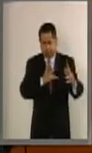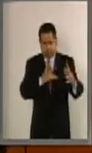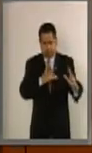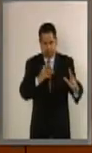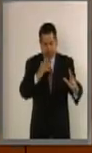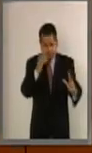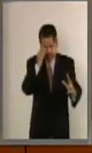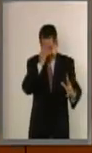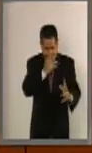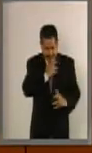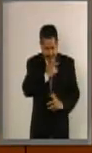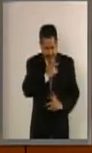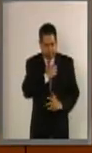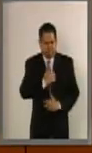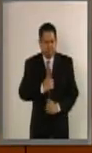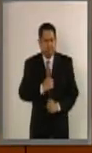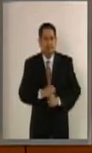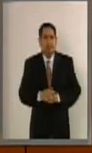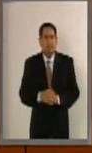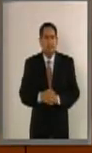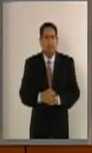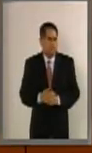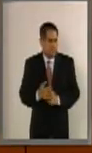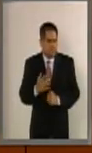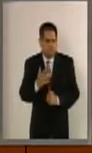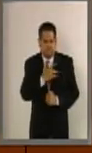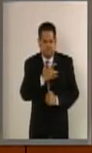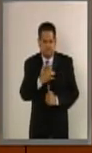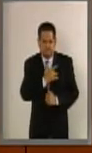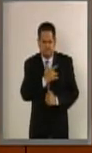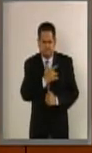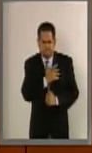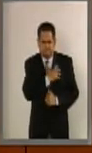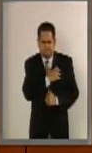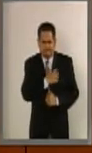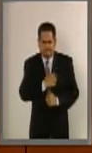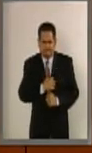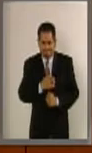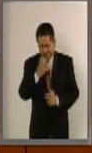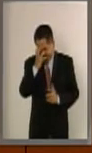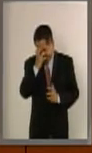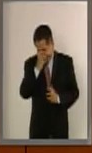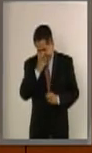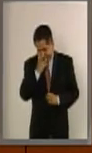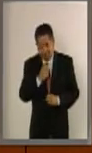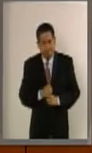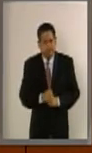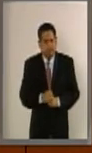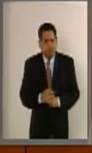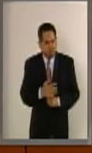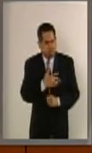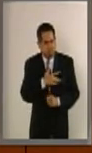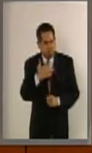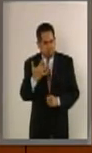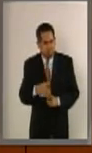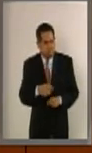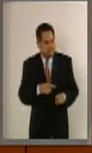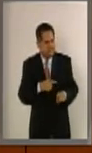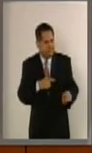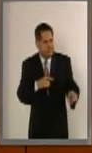Nuestro corazón está triste. Nos duele el dolor de los